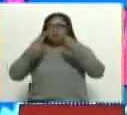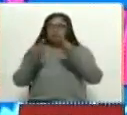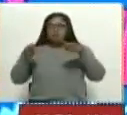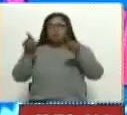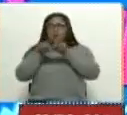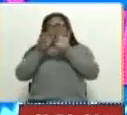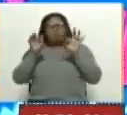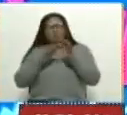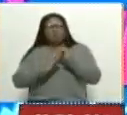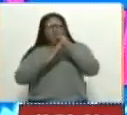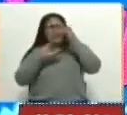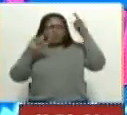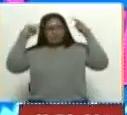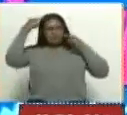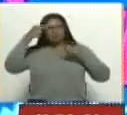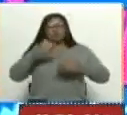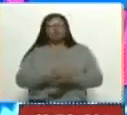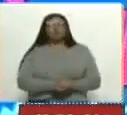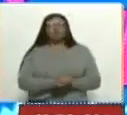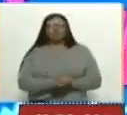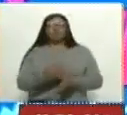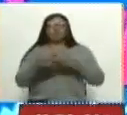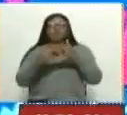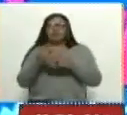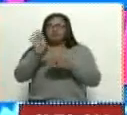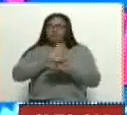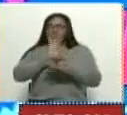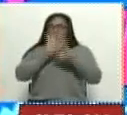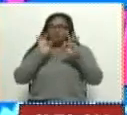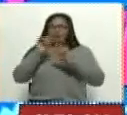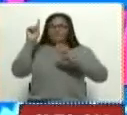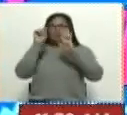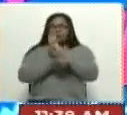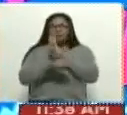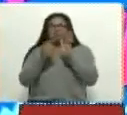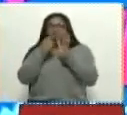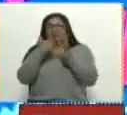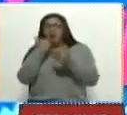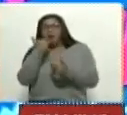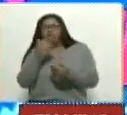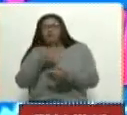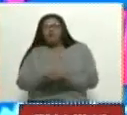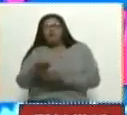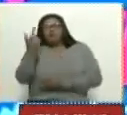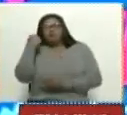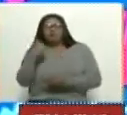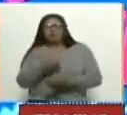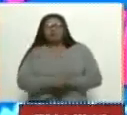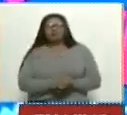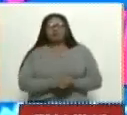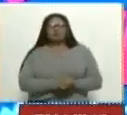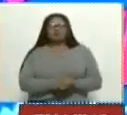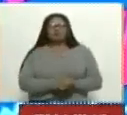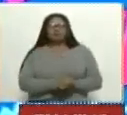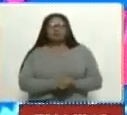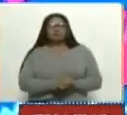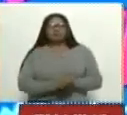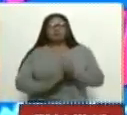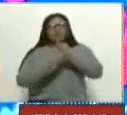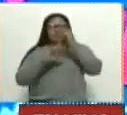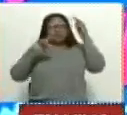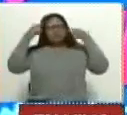es el comandante Chávez comandante Chávez está prohibido hablar de él en pasado el comandante Chávez Claro